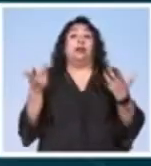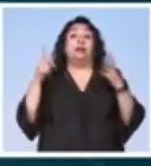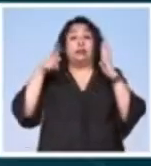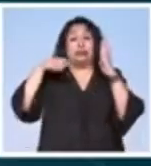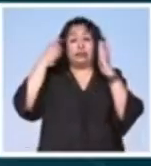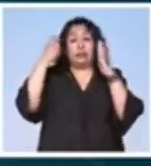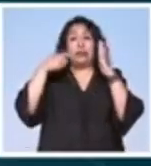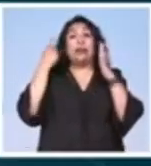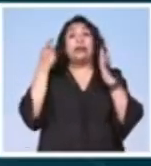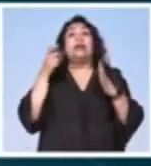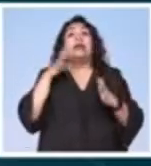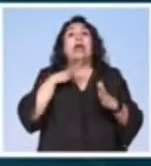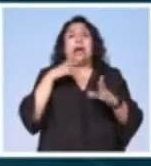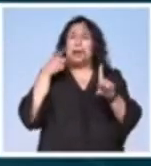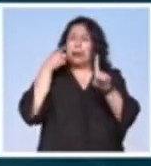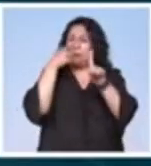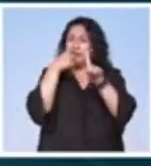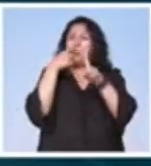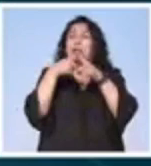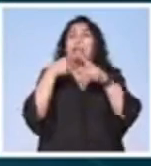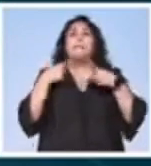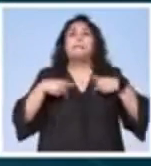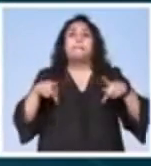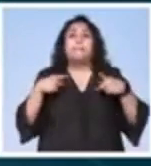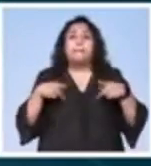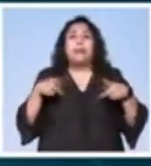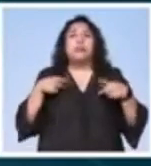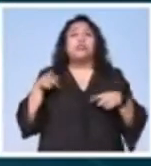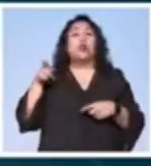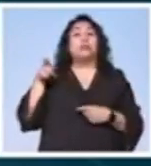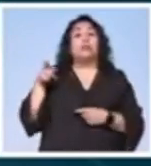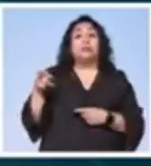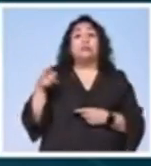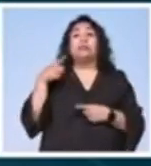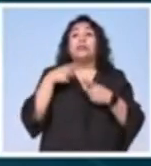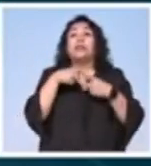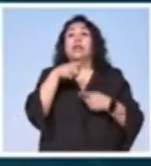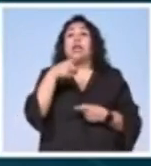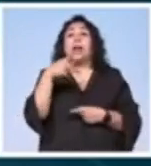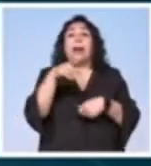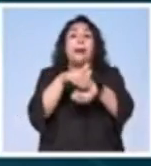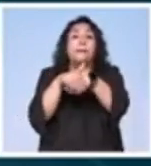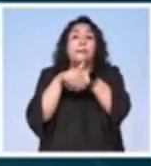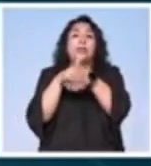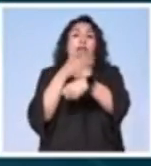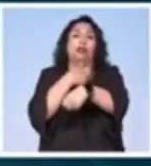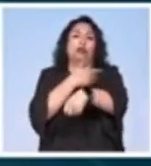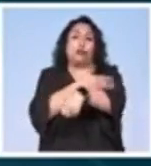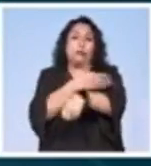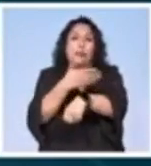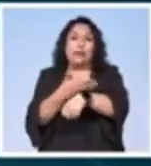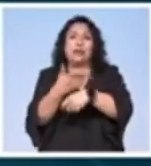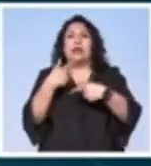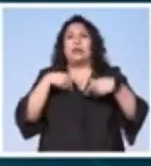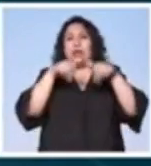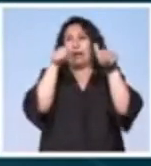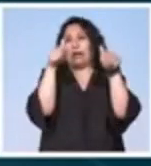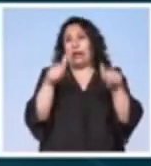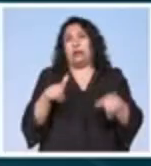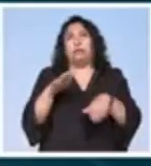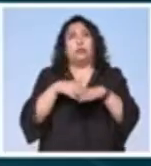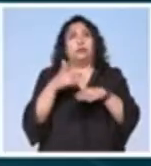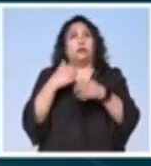que pone al centro a las personas. Él retrató a sus amigos, a sus compañeros, a artistas, sobre todo